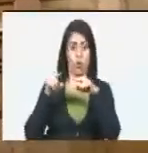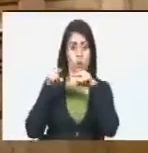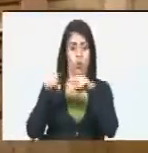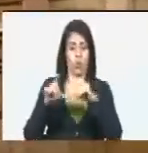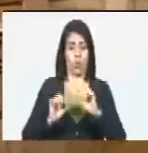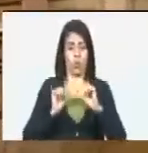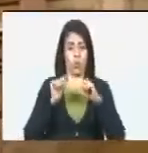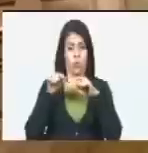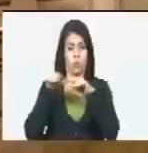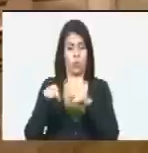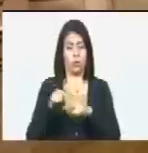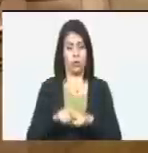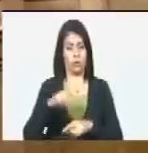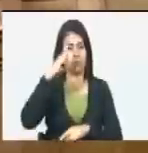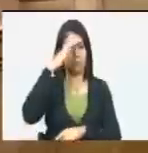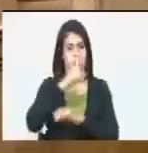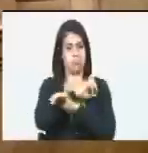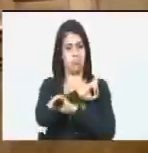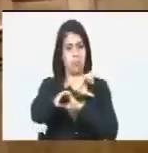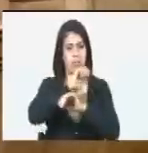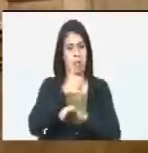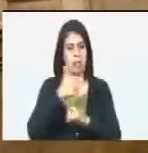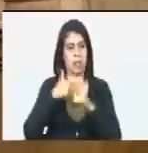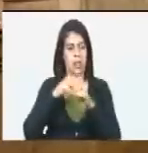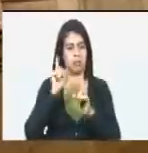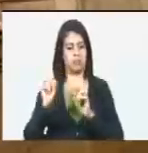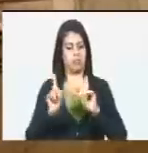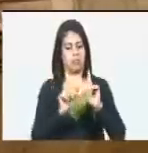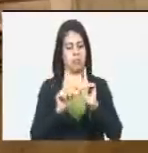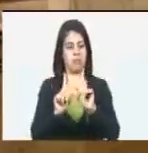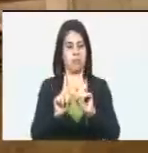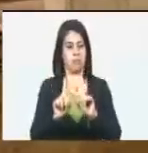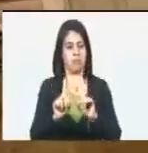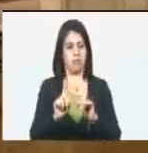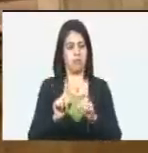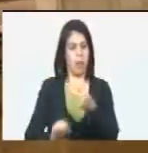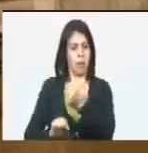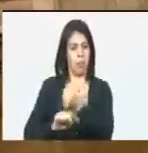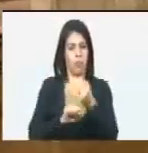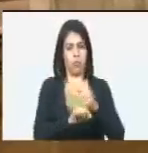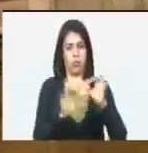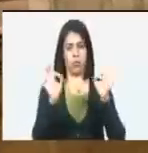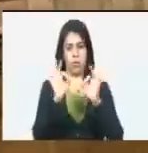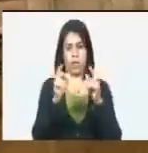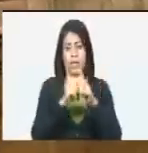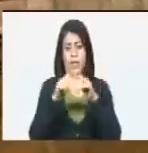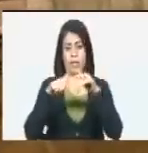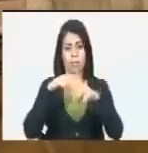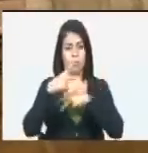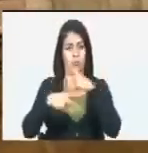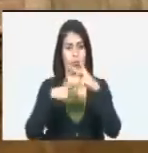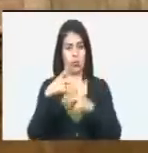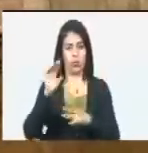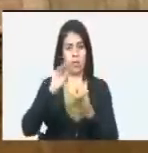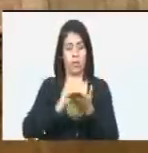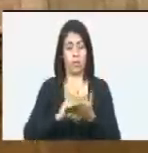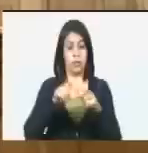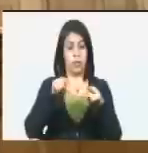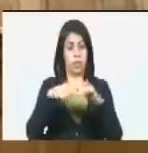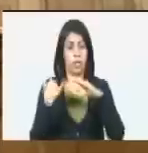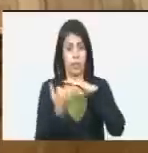unos generales allí y unos almirantes sin tropas y que eso iba a provocar una reacción en la institución armada.